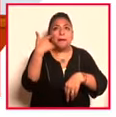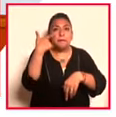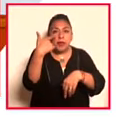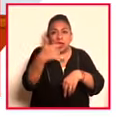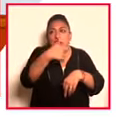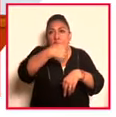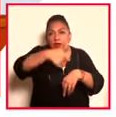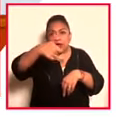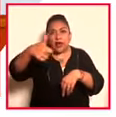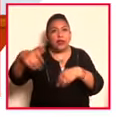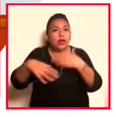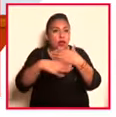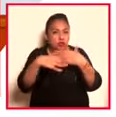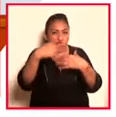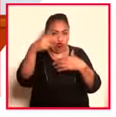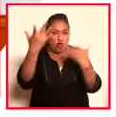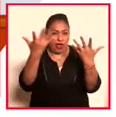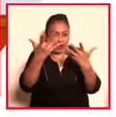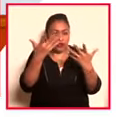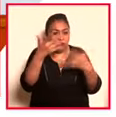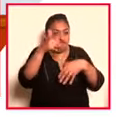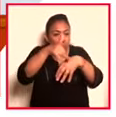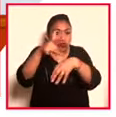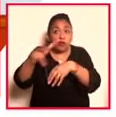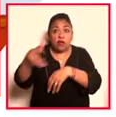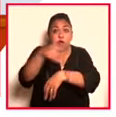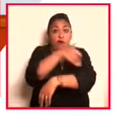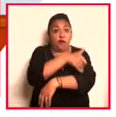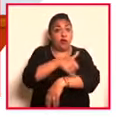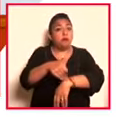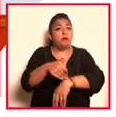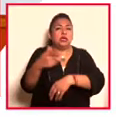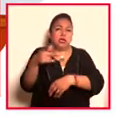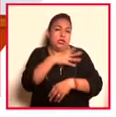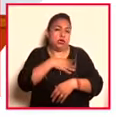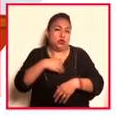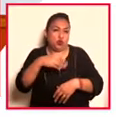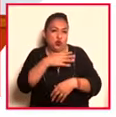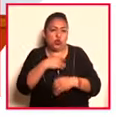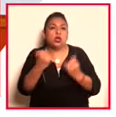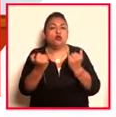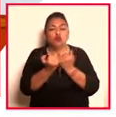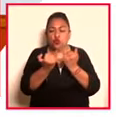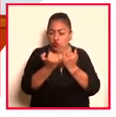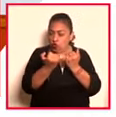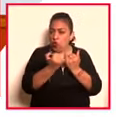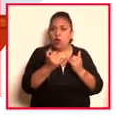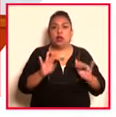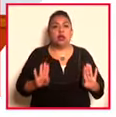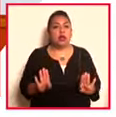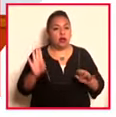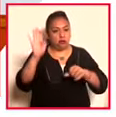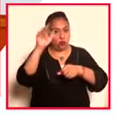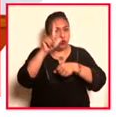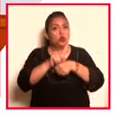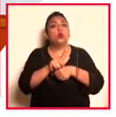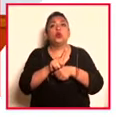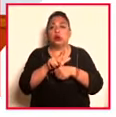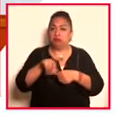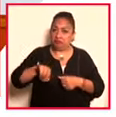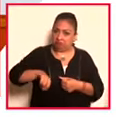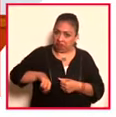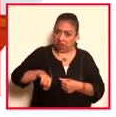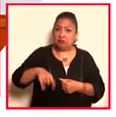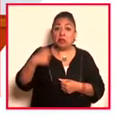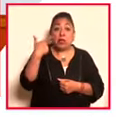uno de sus trabajos y bueno, pues con una familia, sus hijos también con un carácter cultural muy interesante. Ya